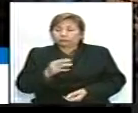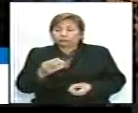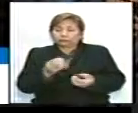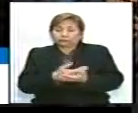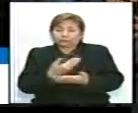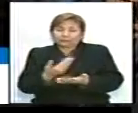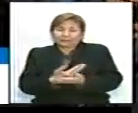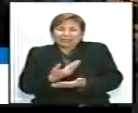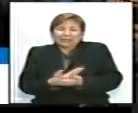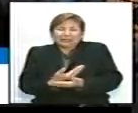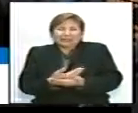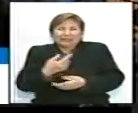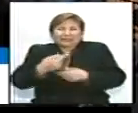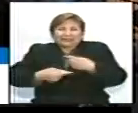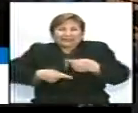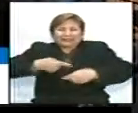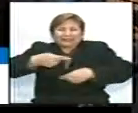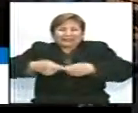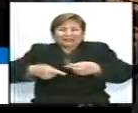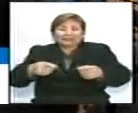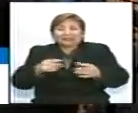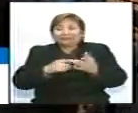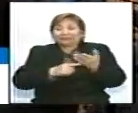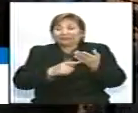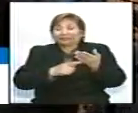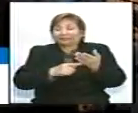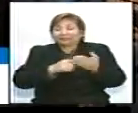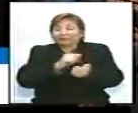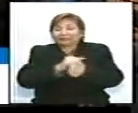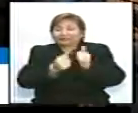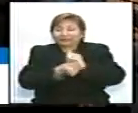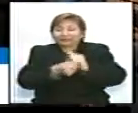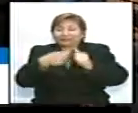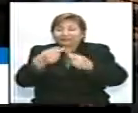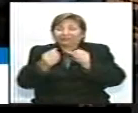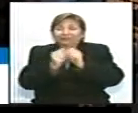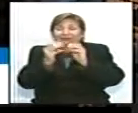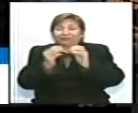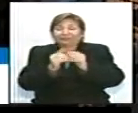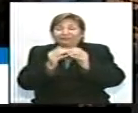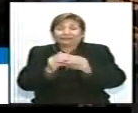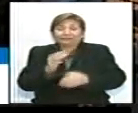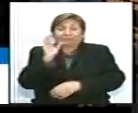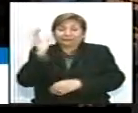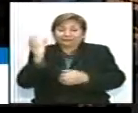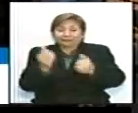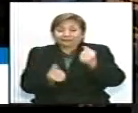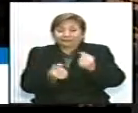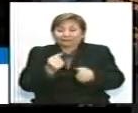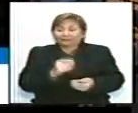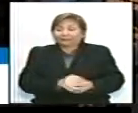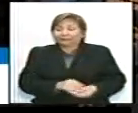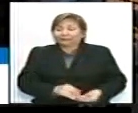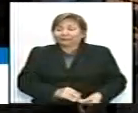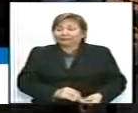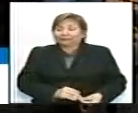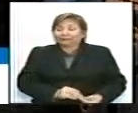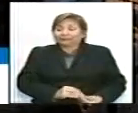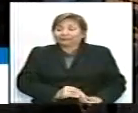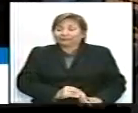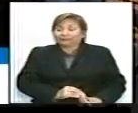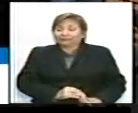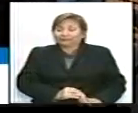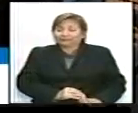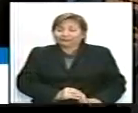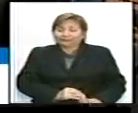renovar casi constantemente, porque la tecnología cambia día a día. Y en cuanto a patrulleros, alguna vez también, a través suyo, presidente, señor